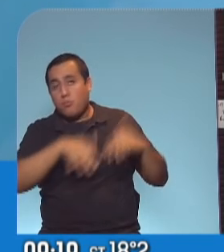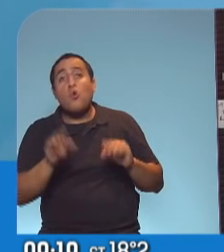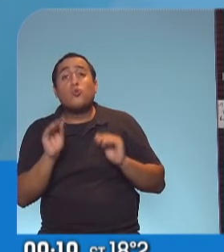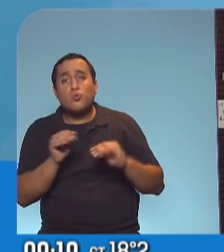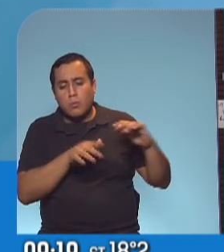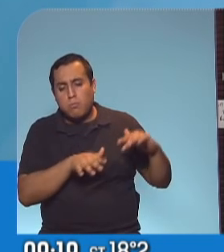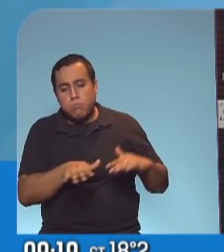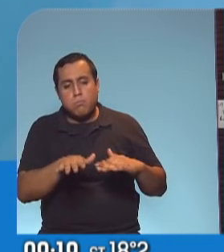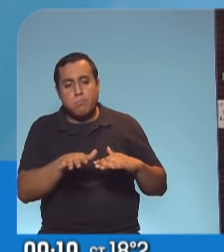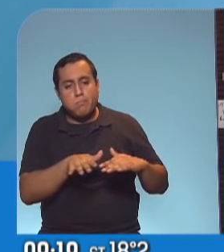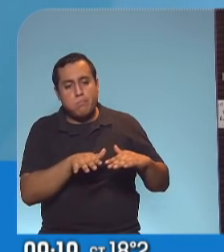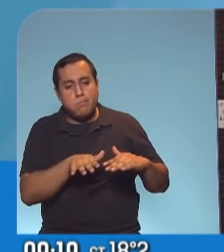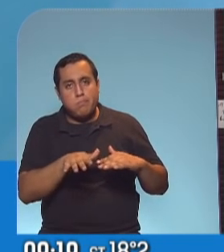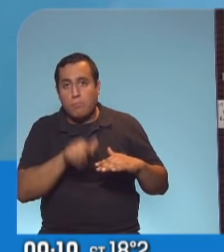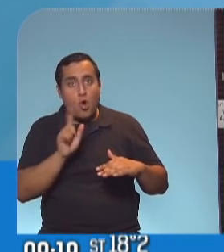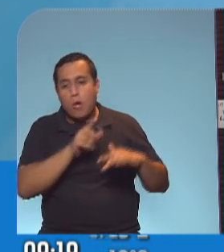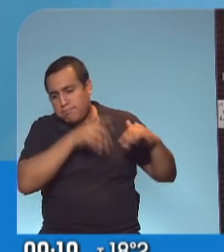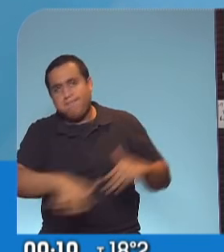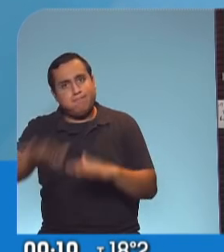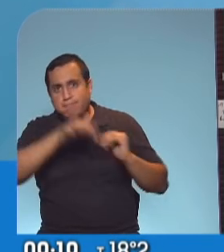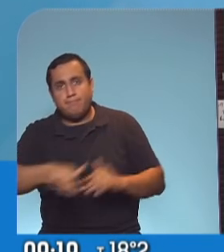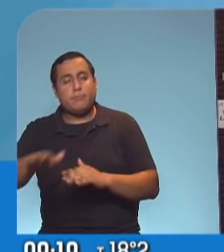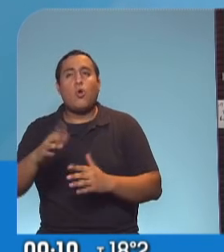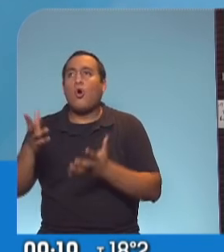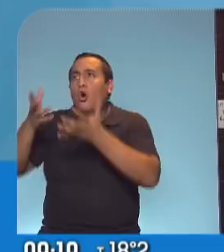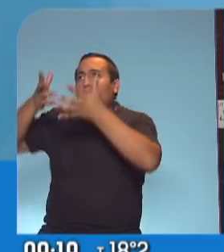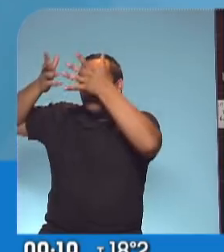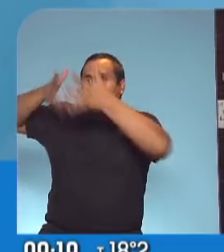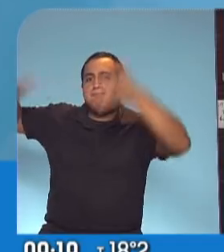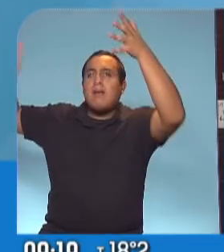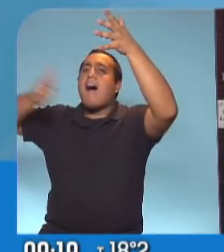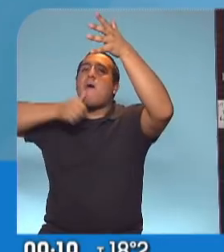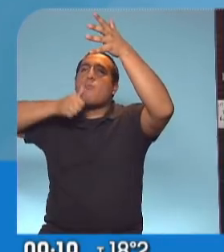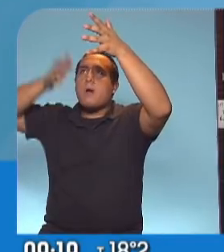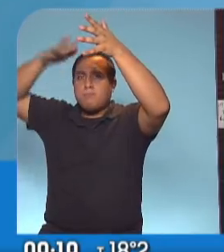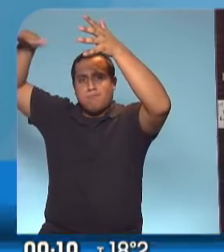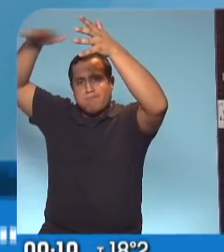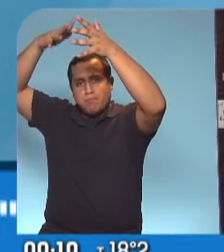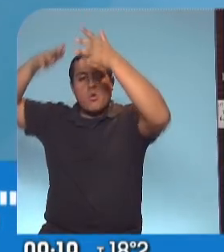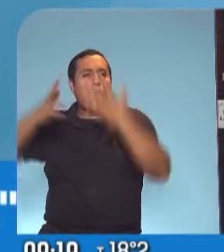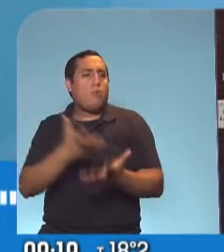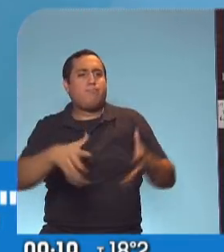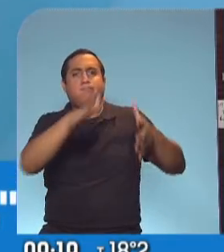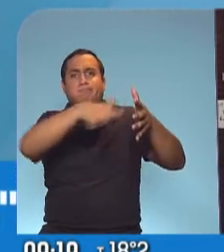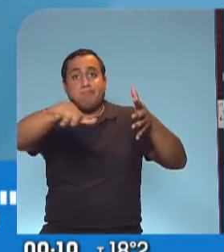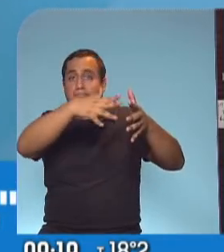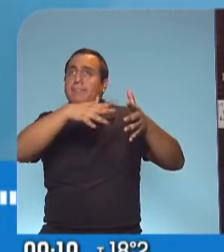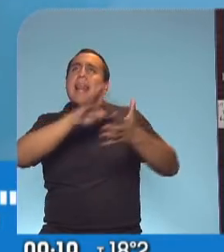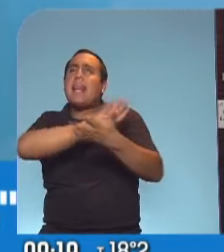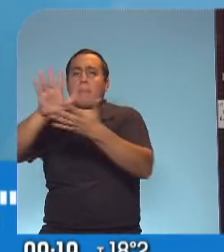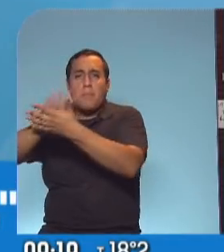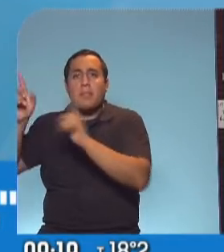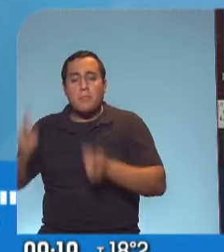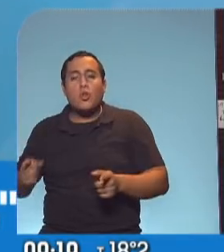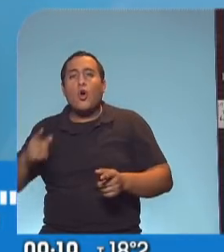tapados los tanques o las cisternas o los lugares donde nosotros reservamos agua. Las piletas de